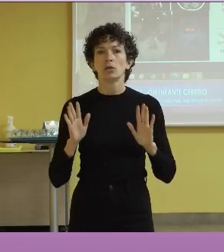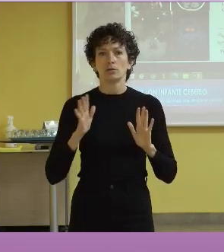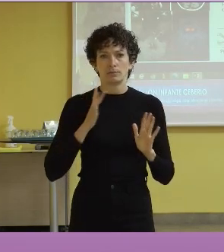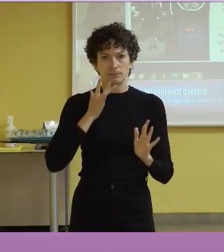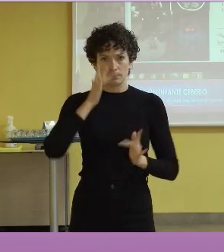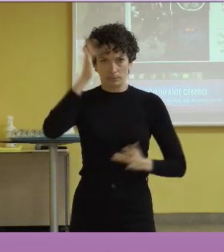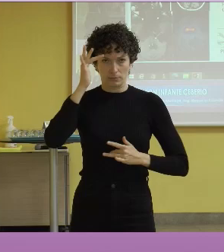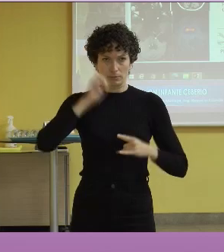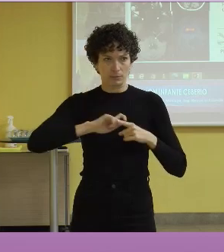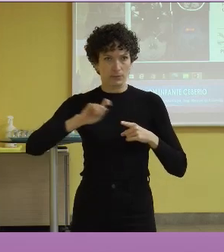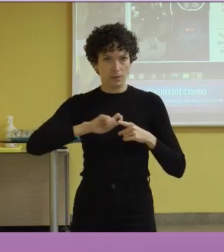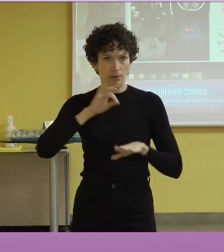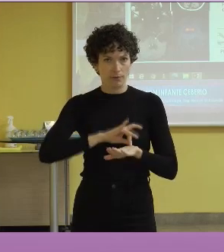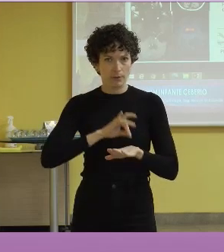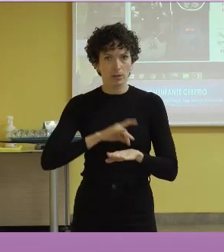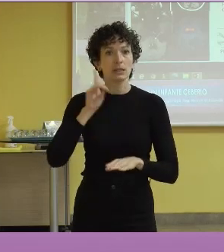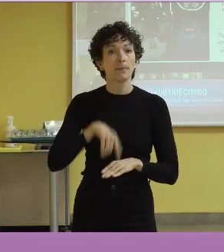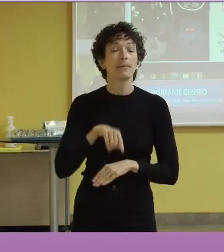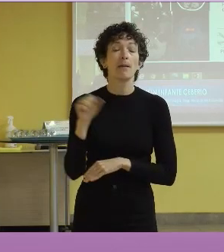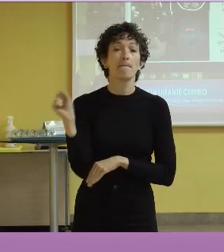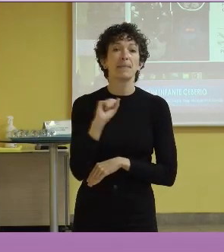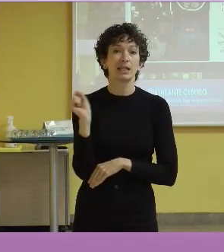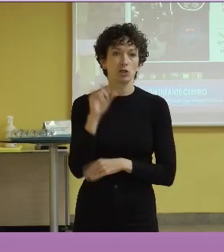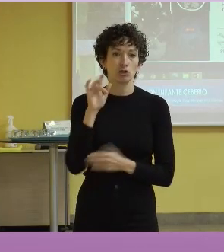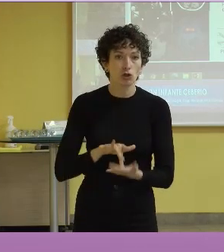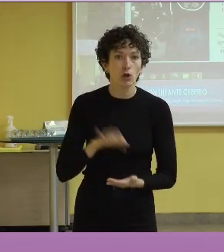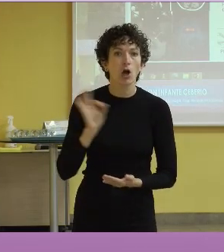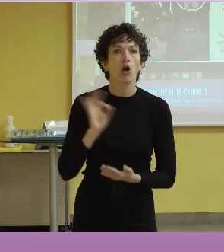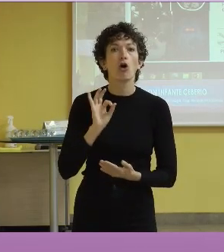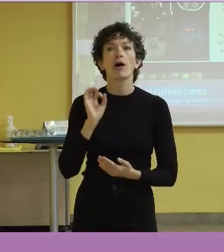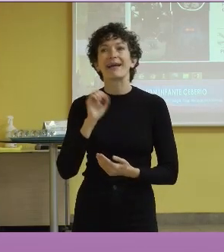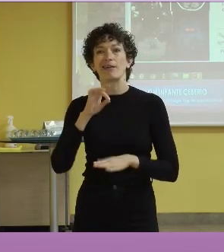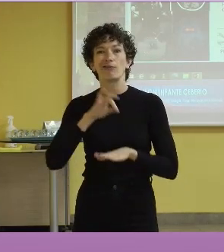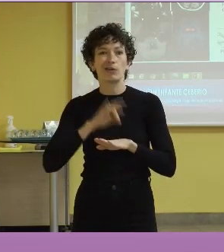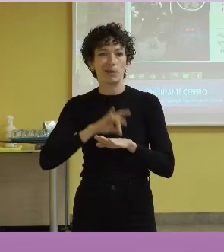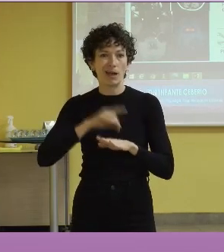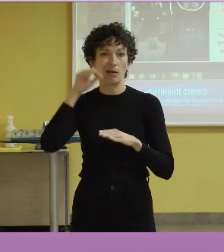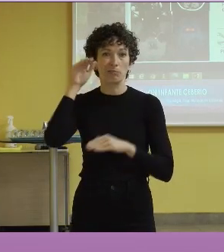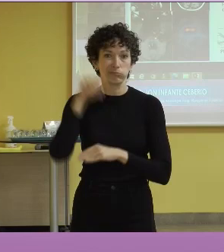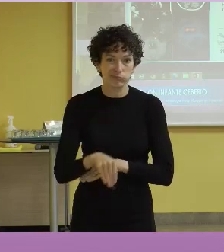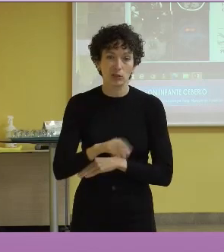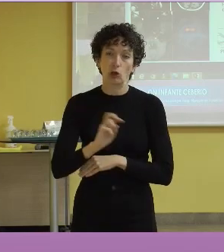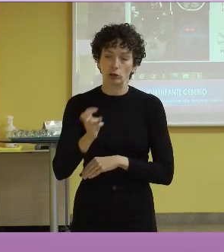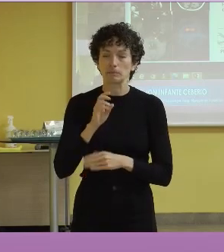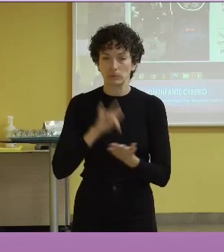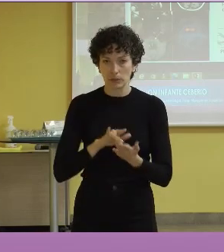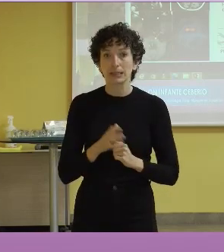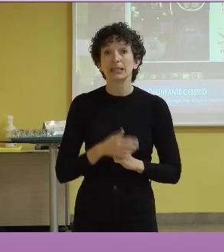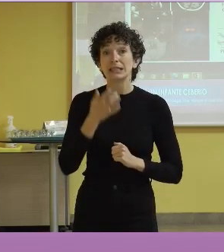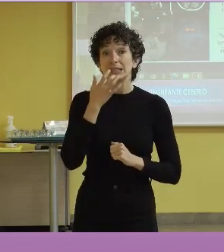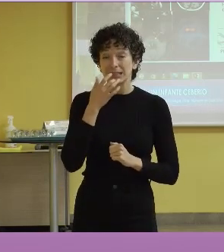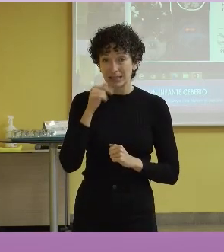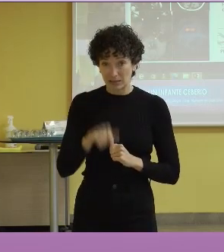esta enfermedad. También ocurre en la enfermedad de Parkinson y en alguna otra enfermedad degenerativa. En los pacientes con atrofia